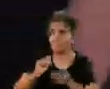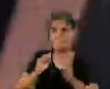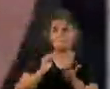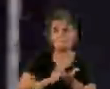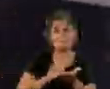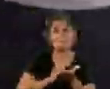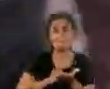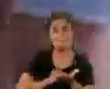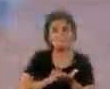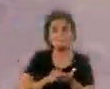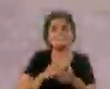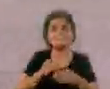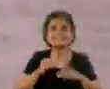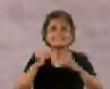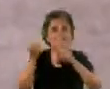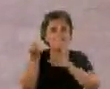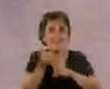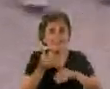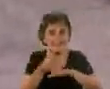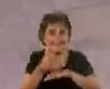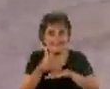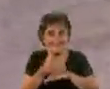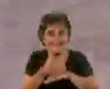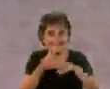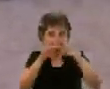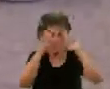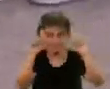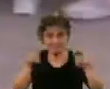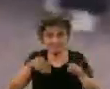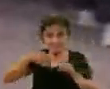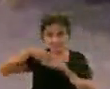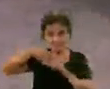la entrada de los parques, del parque, con todas las actividades